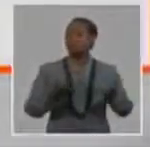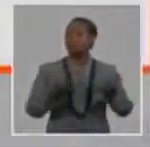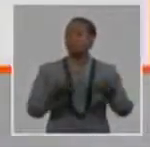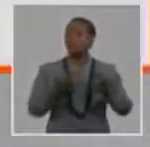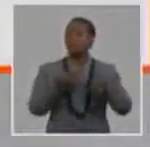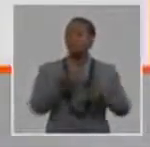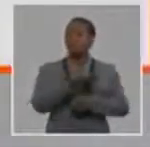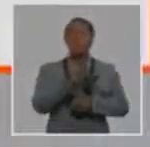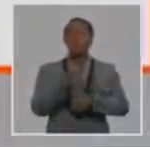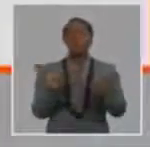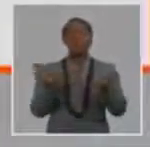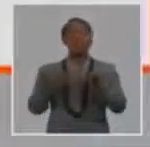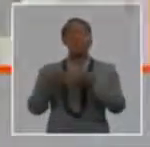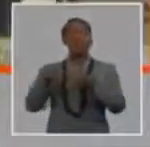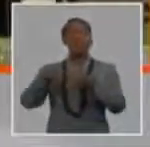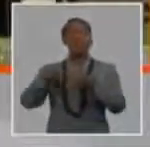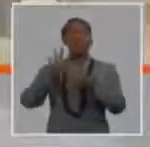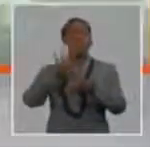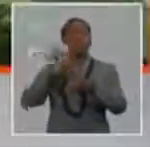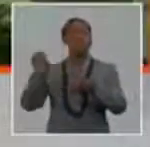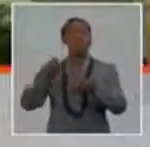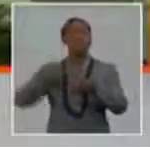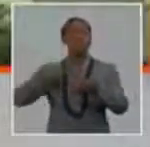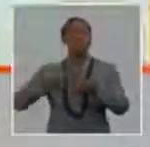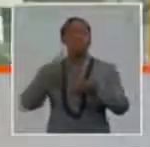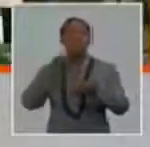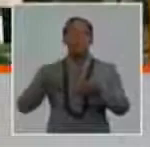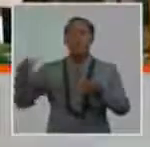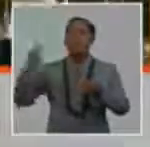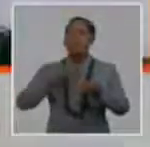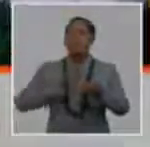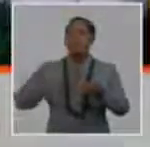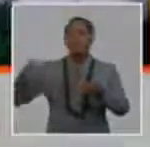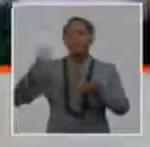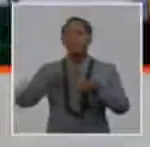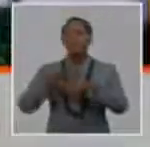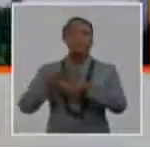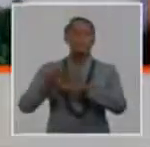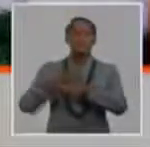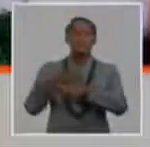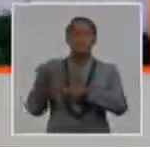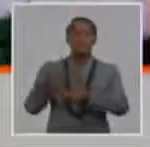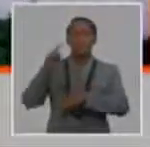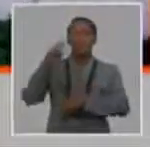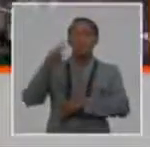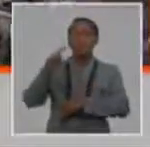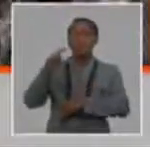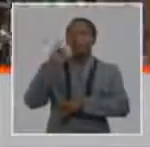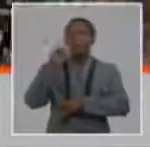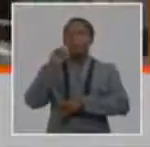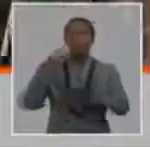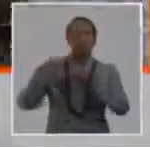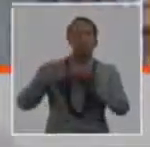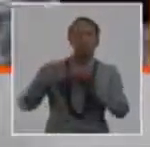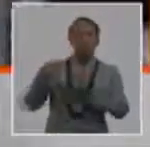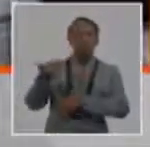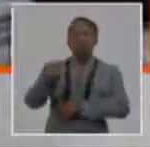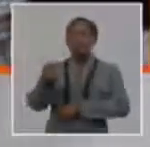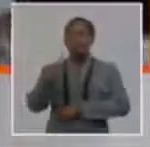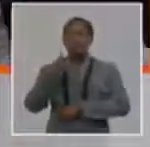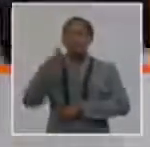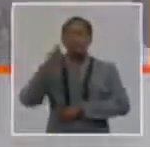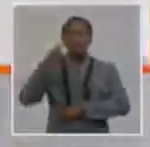están vinculados directamente a la actividad de I+D en las diferentes áreas de investigaciones del centro.